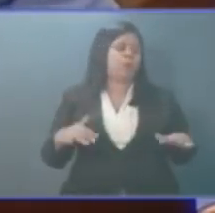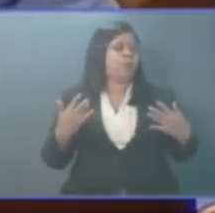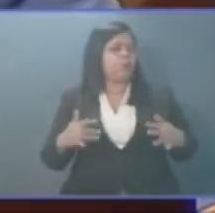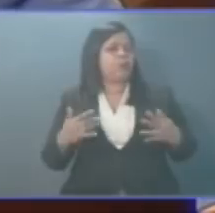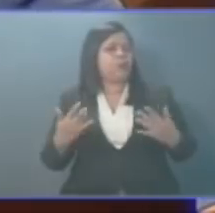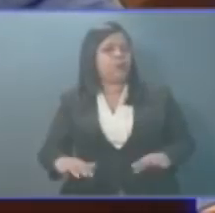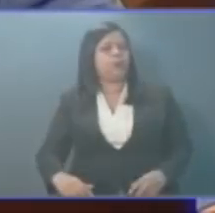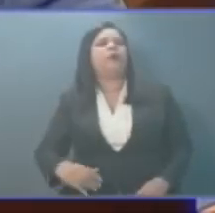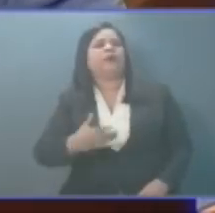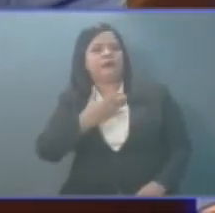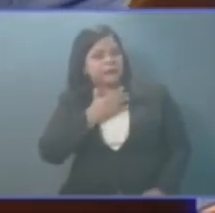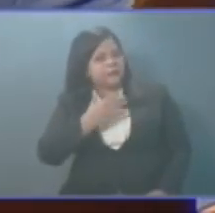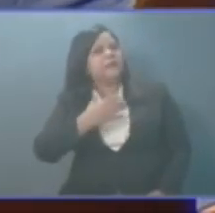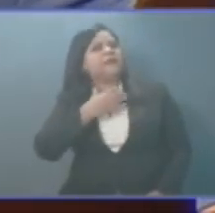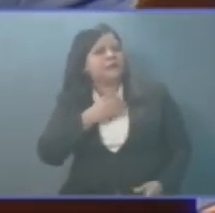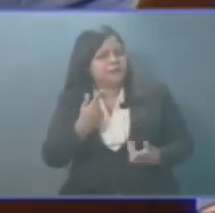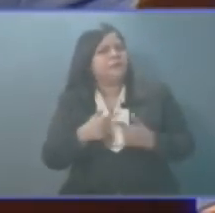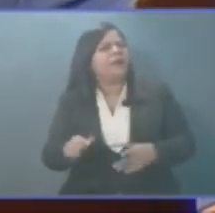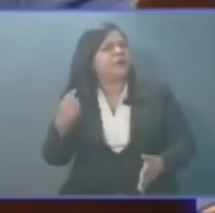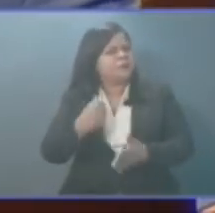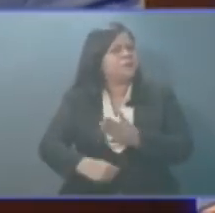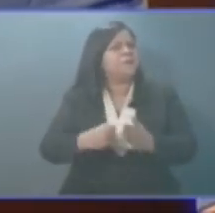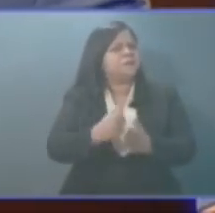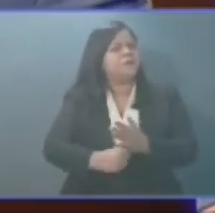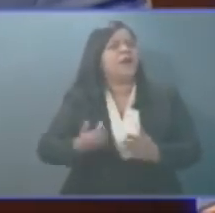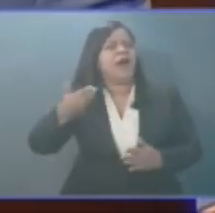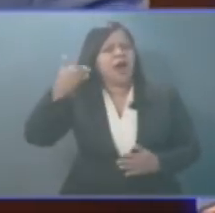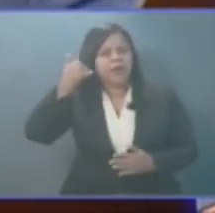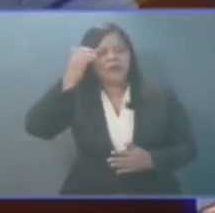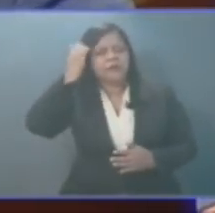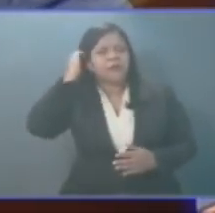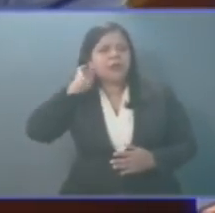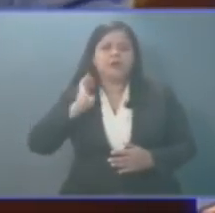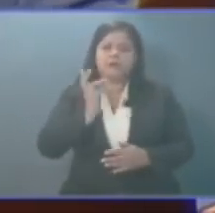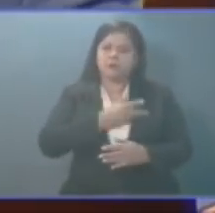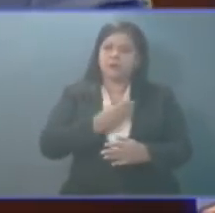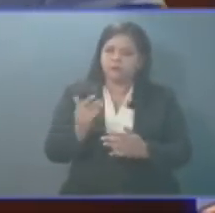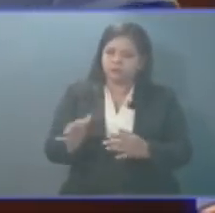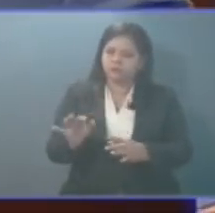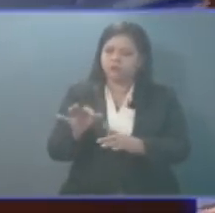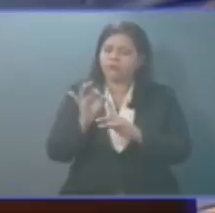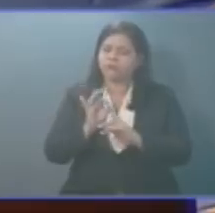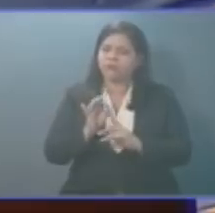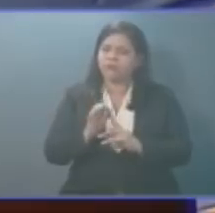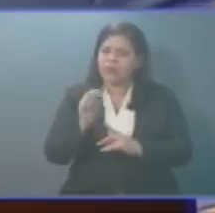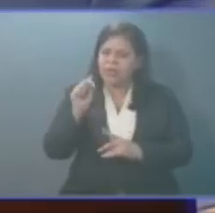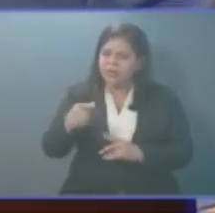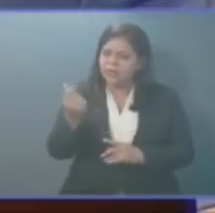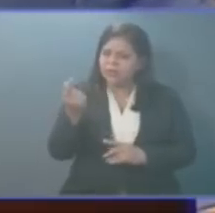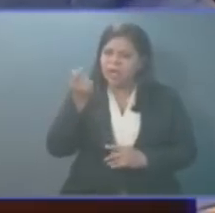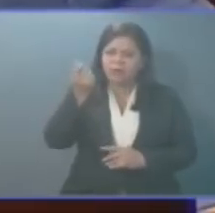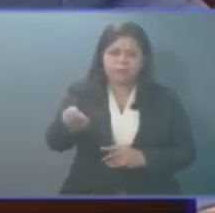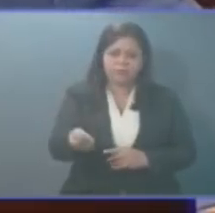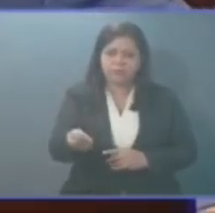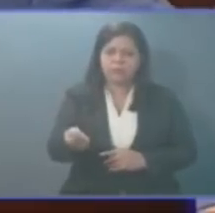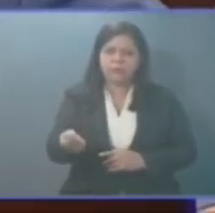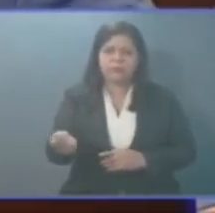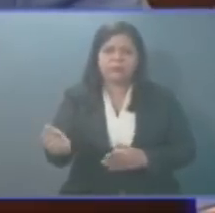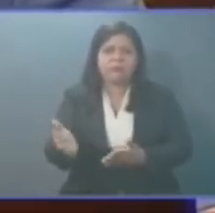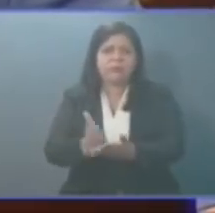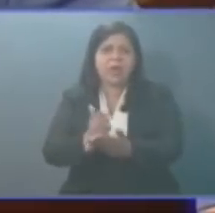estamos haciendo. Desde hace un año nos encontramos como el caso del bypass de la Libertad, en donde el dinero se daba y las cosas no se